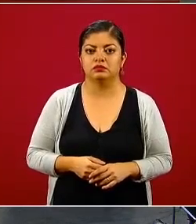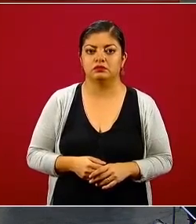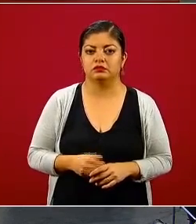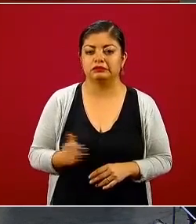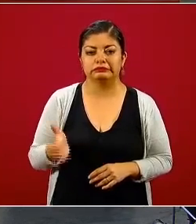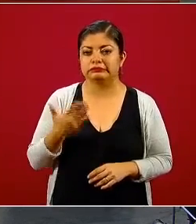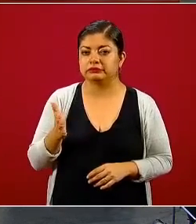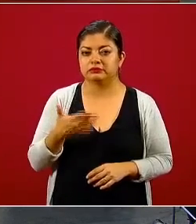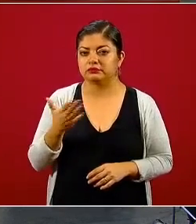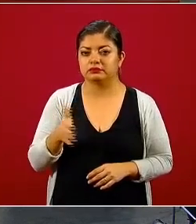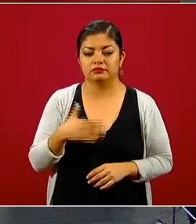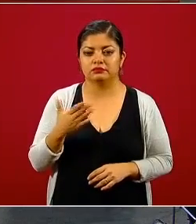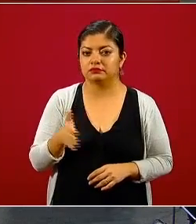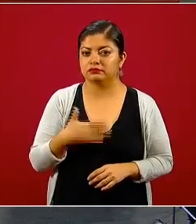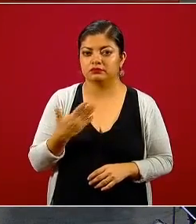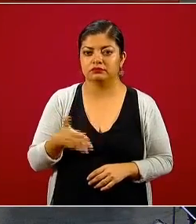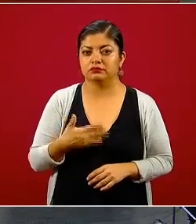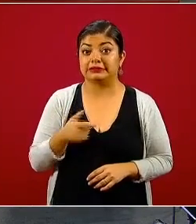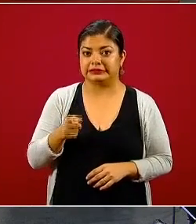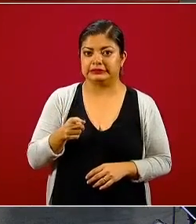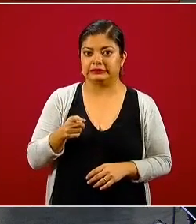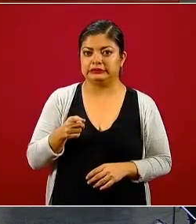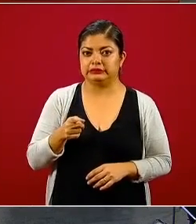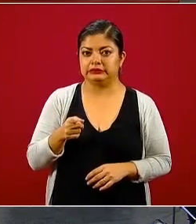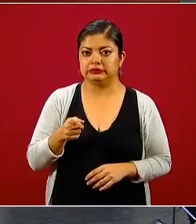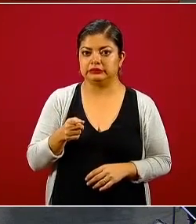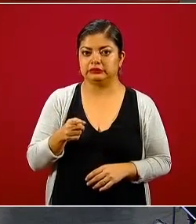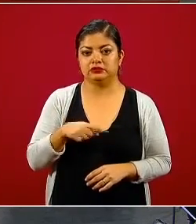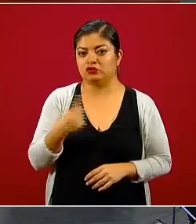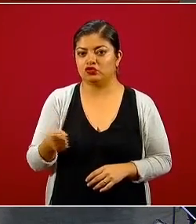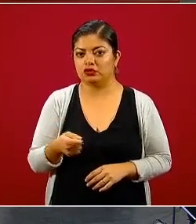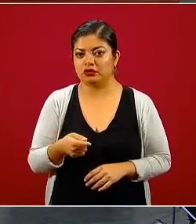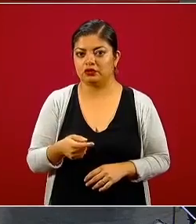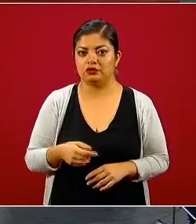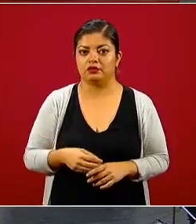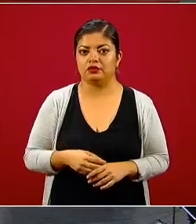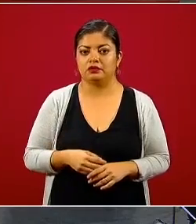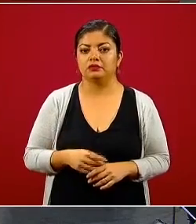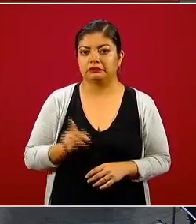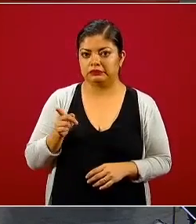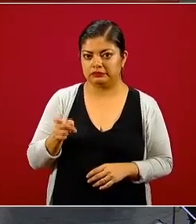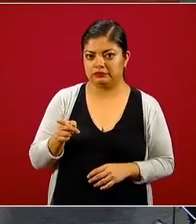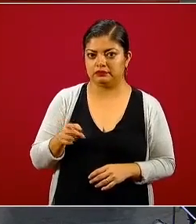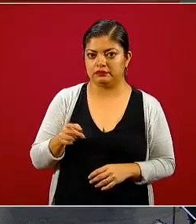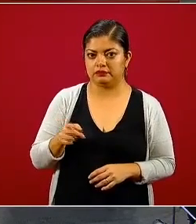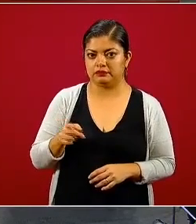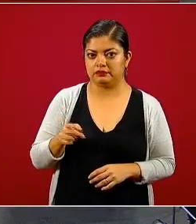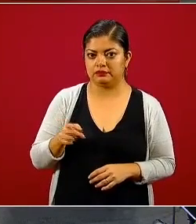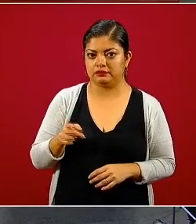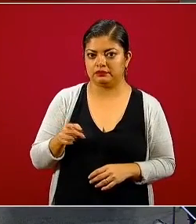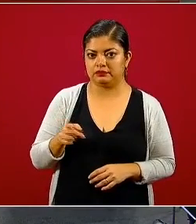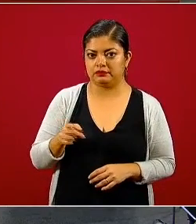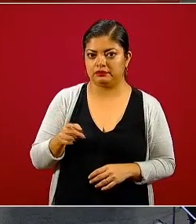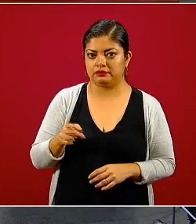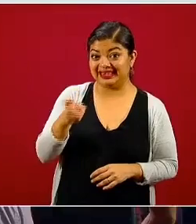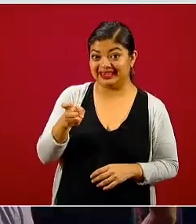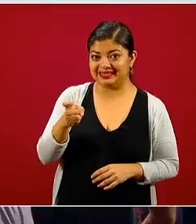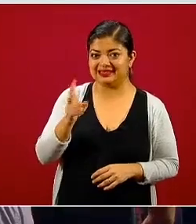para atrás, aquí, la siguiente, aquí, es esta